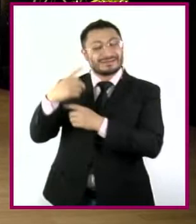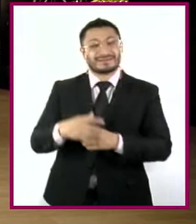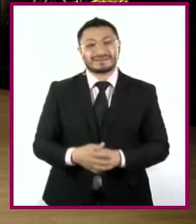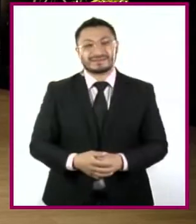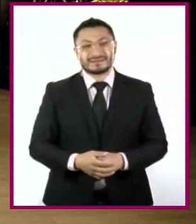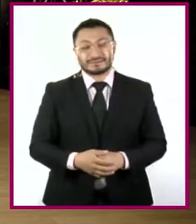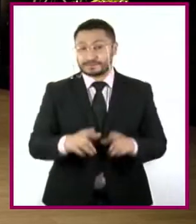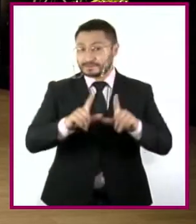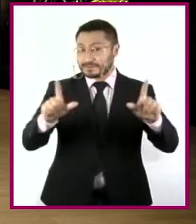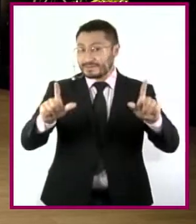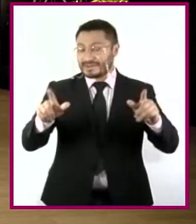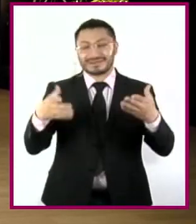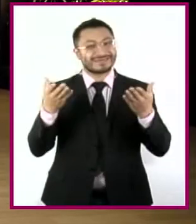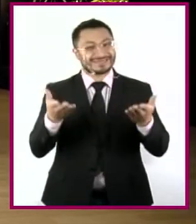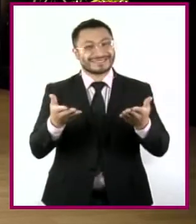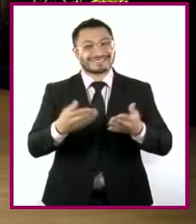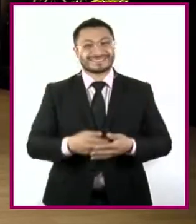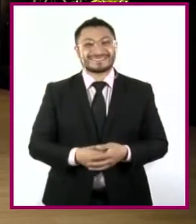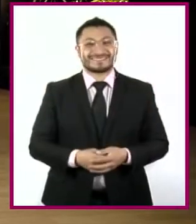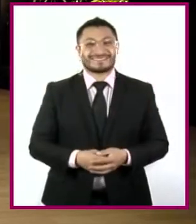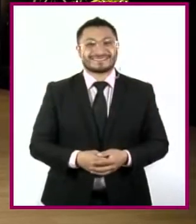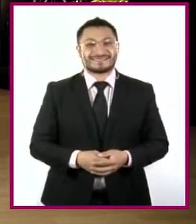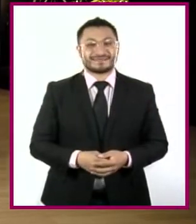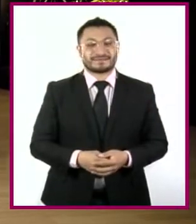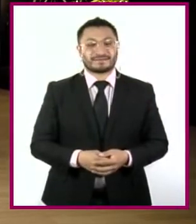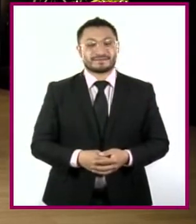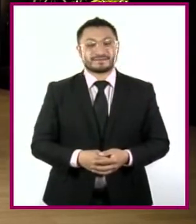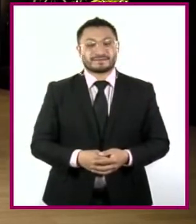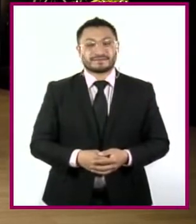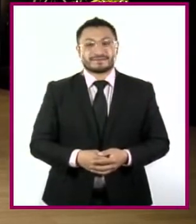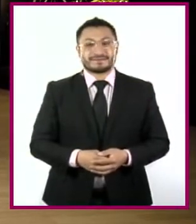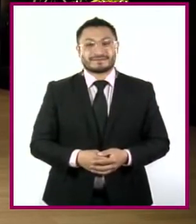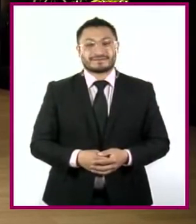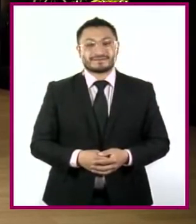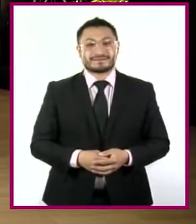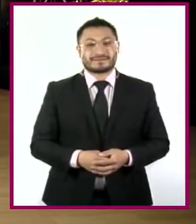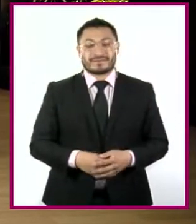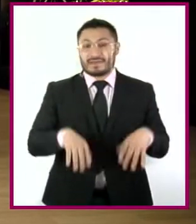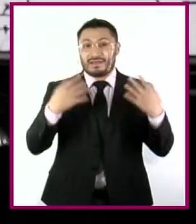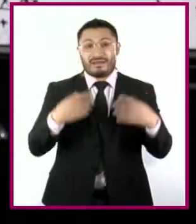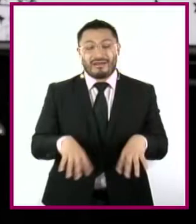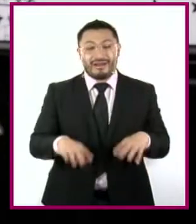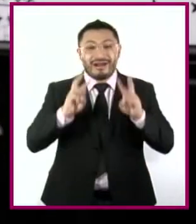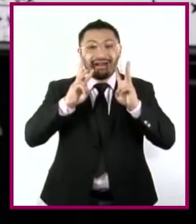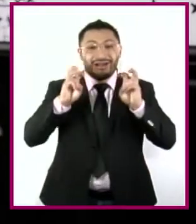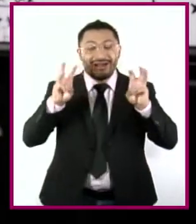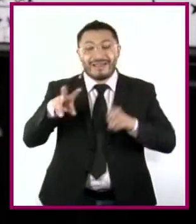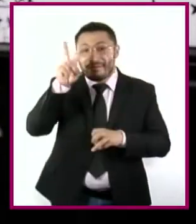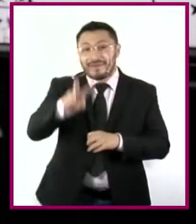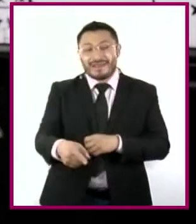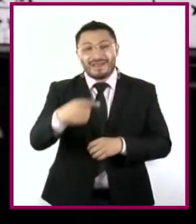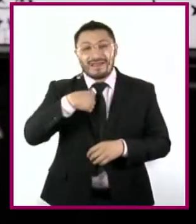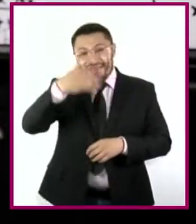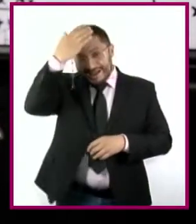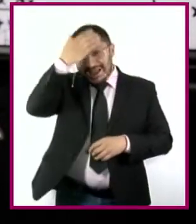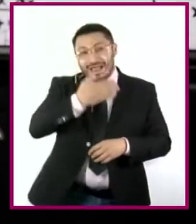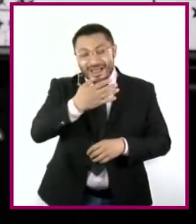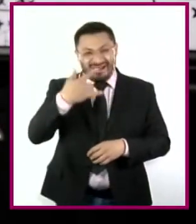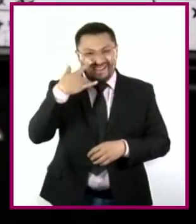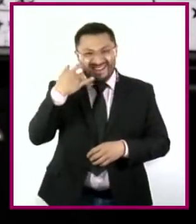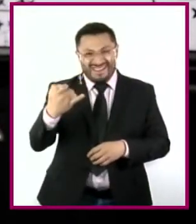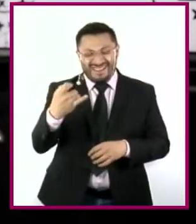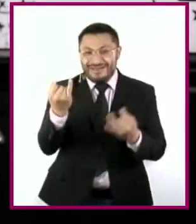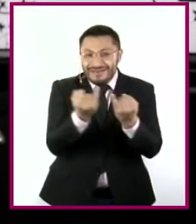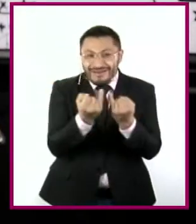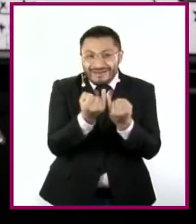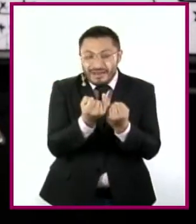¿Lista? Ujú. Ok. A ver. ¡Ay, es verdad! Mi cara tampoco es 100% simétrica. De hecho,